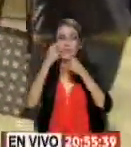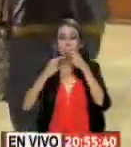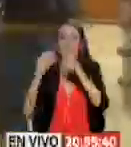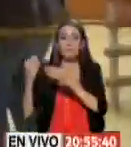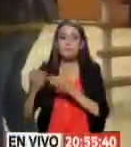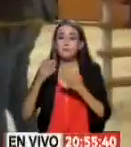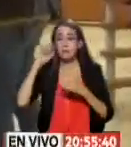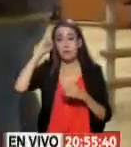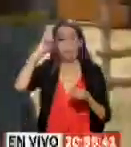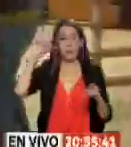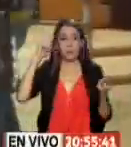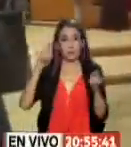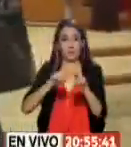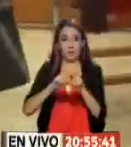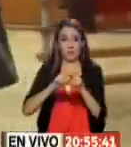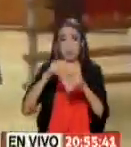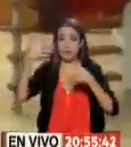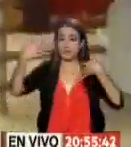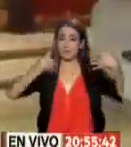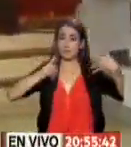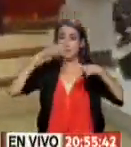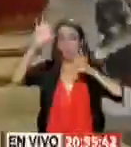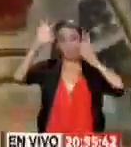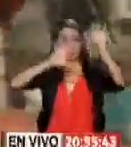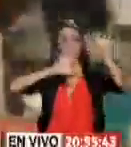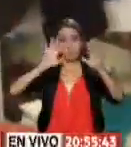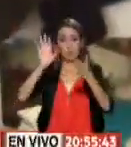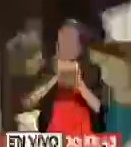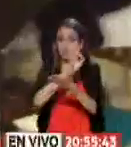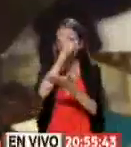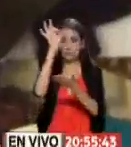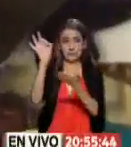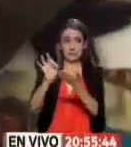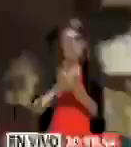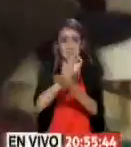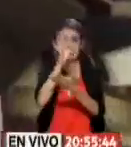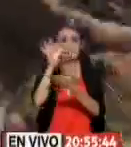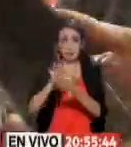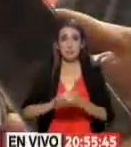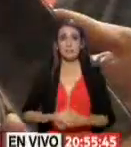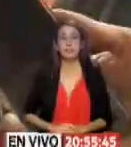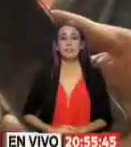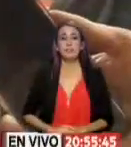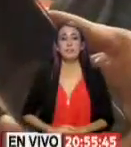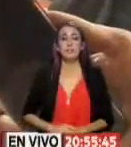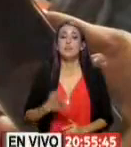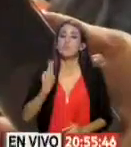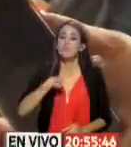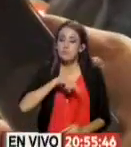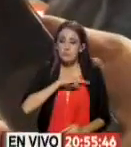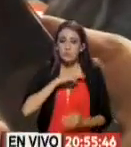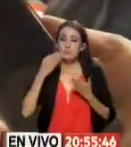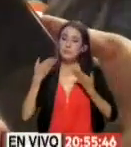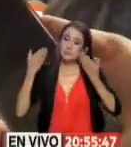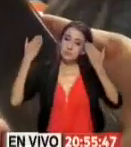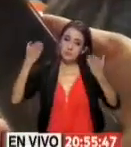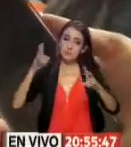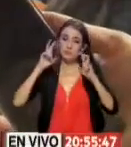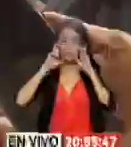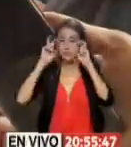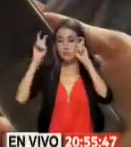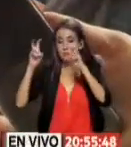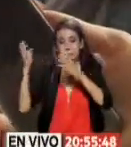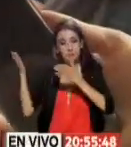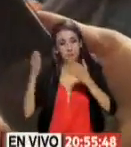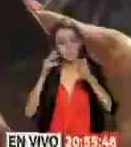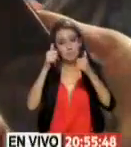un recuerdo de la tienda de artesanías o una prenda tejida en lana de alpaca. Nosotros estamos sirviendo a todos los que llegan acá,